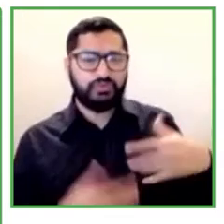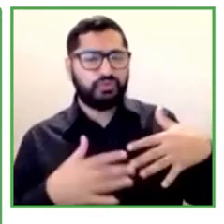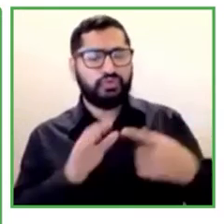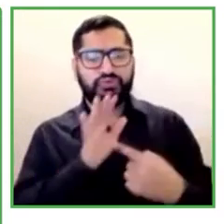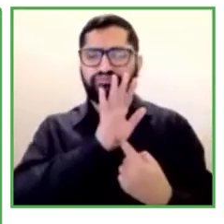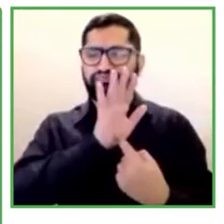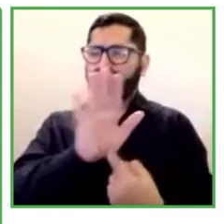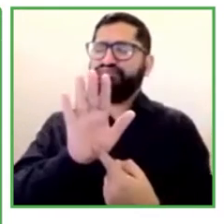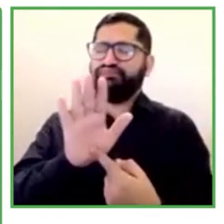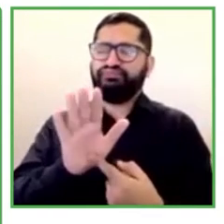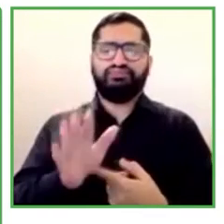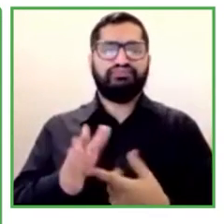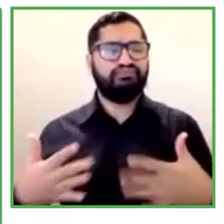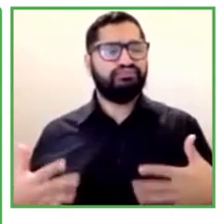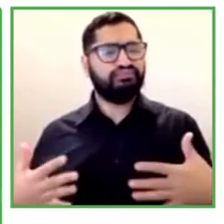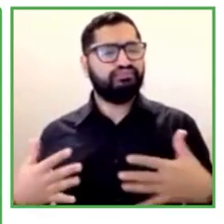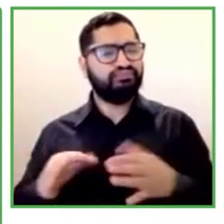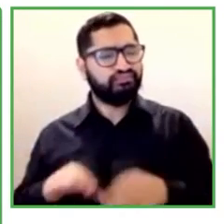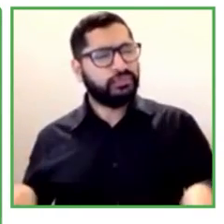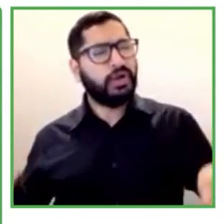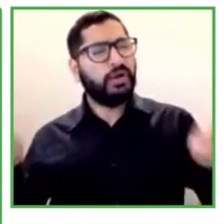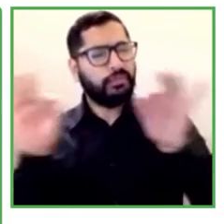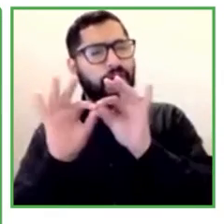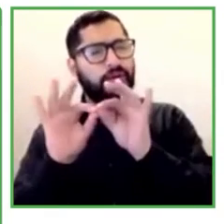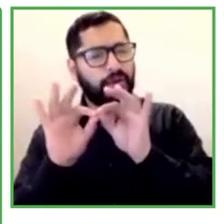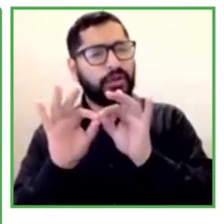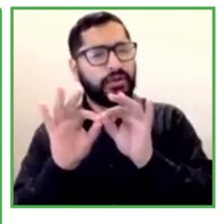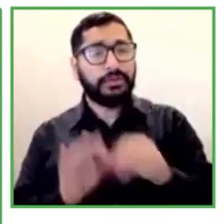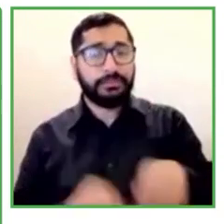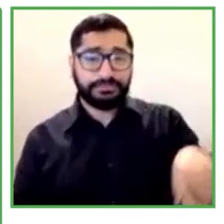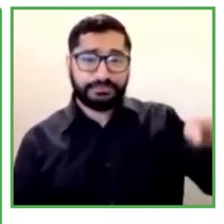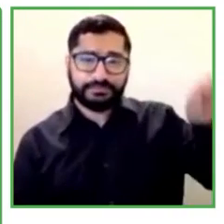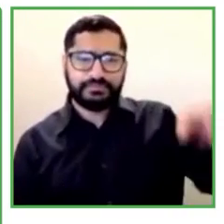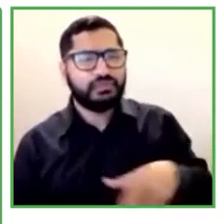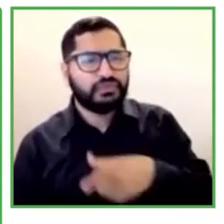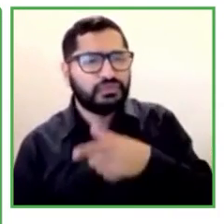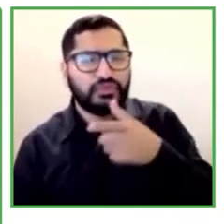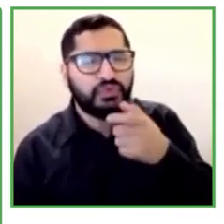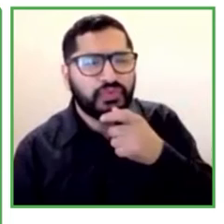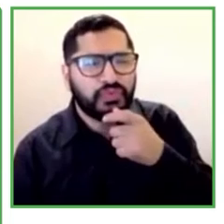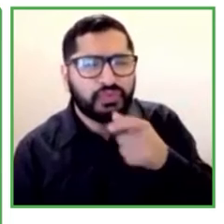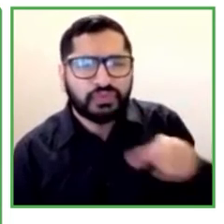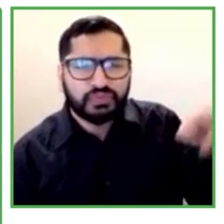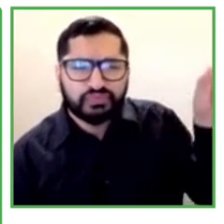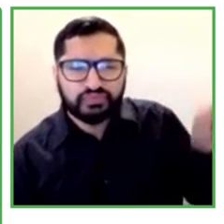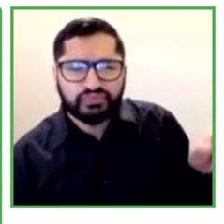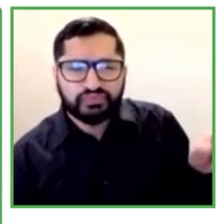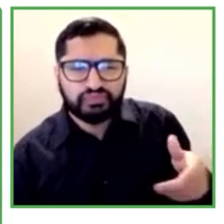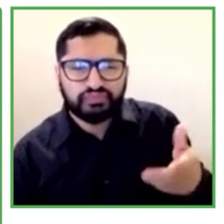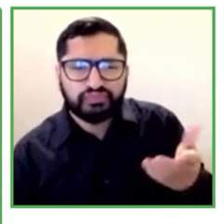Ham significa esperanza en inglés. La consultora fue establecida en 2014